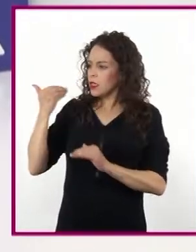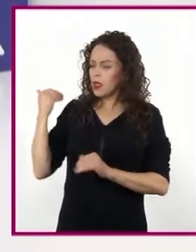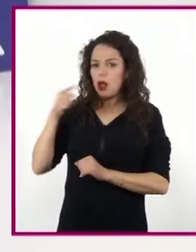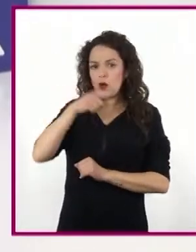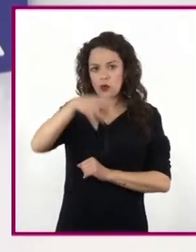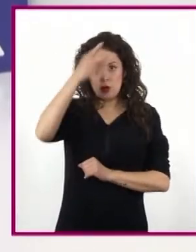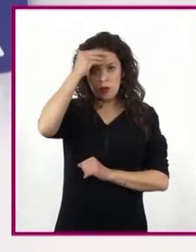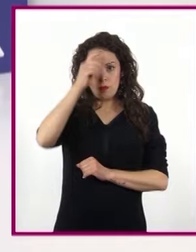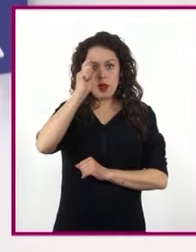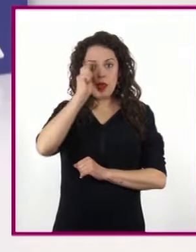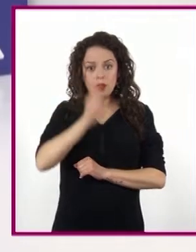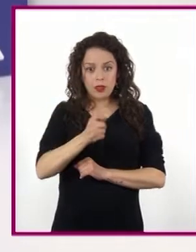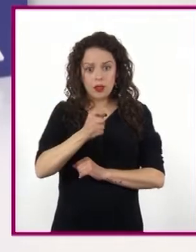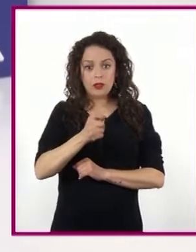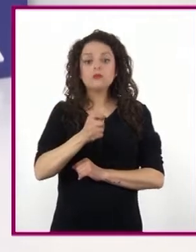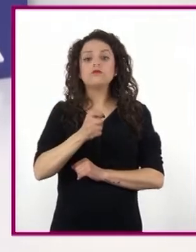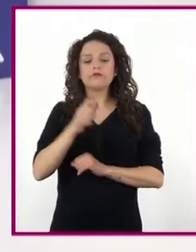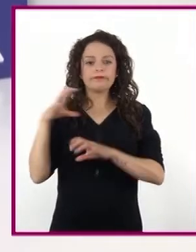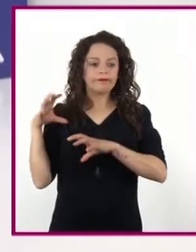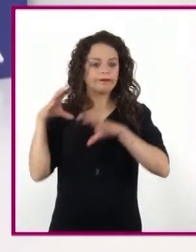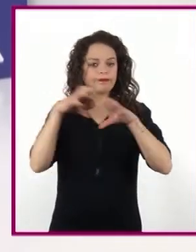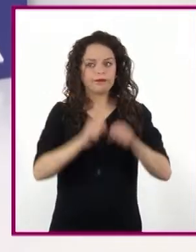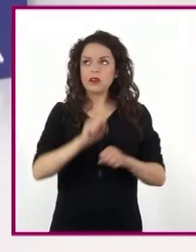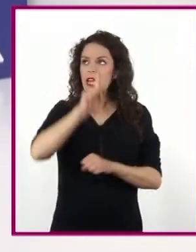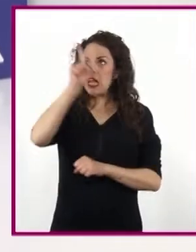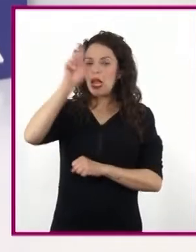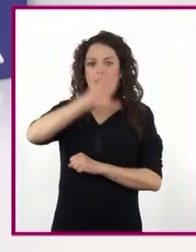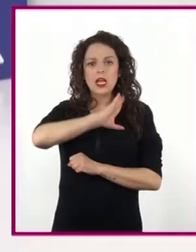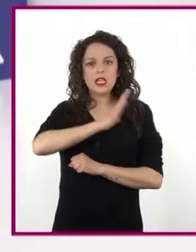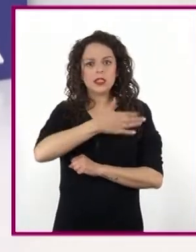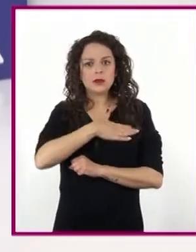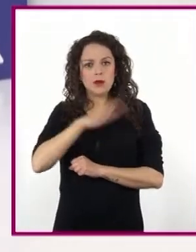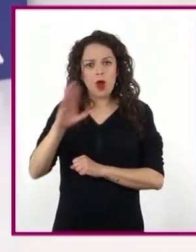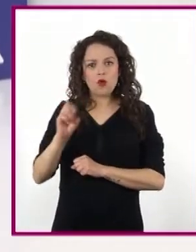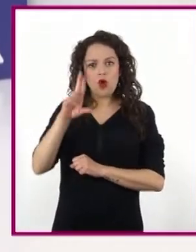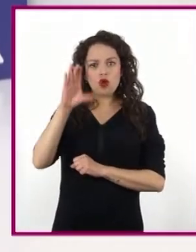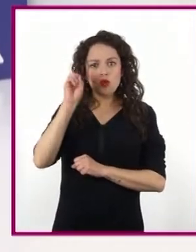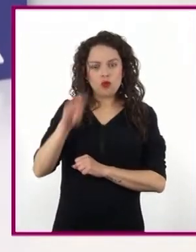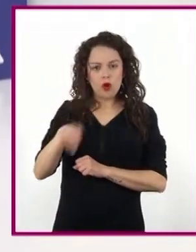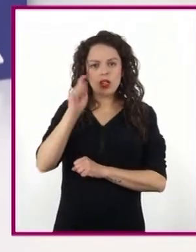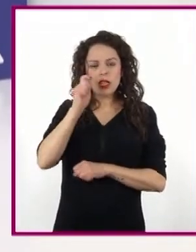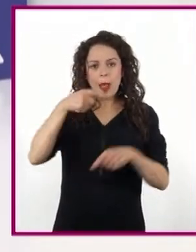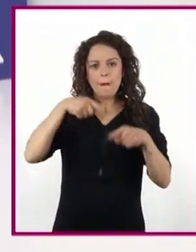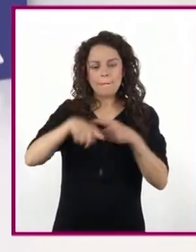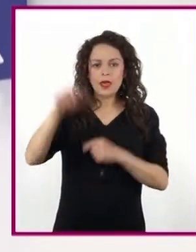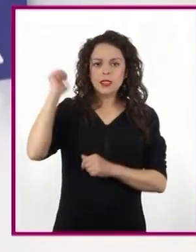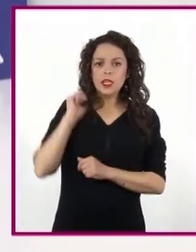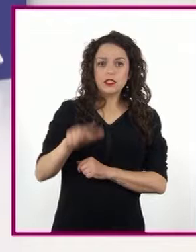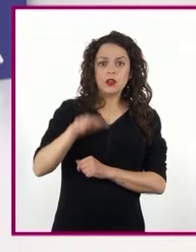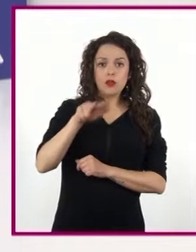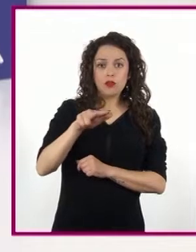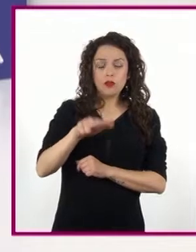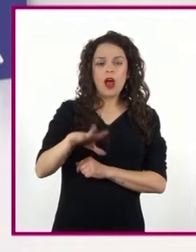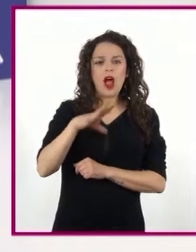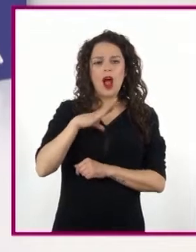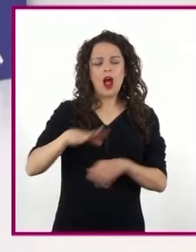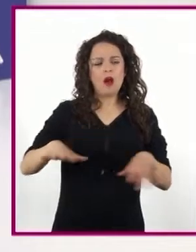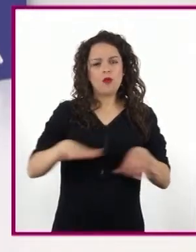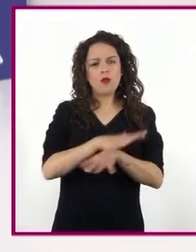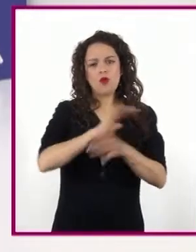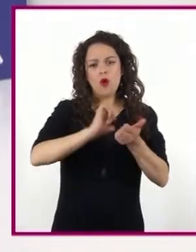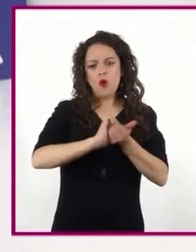llegada de la dinastía Borbón al poder en España a principios del siglo XVIII trajo consigo una serie de